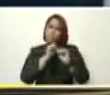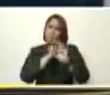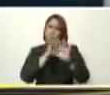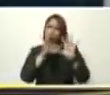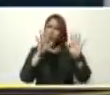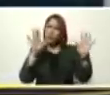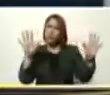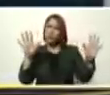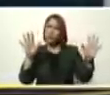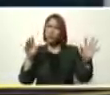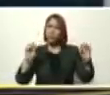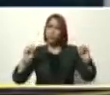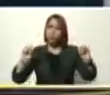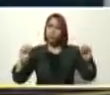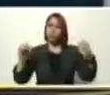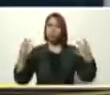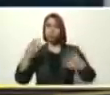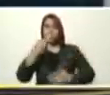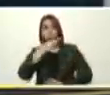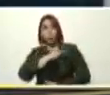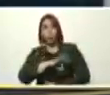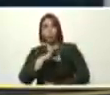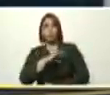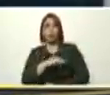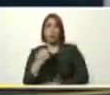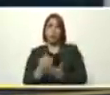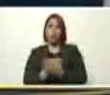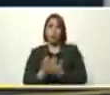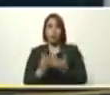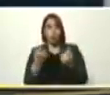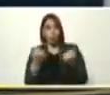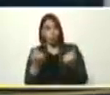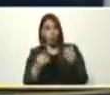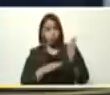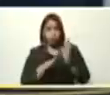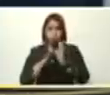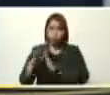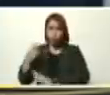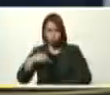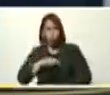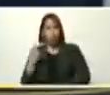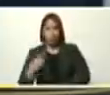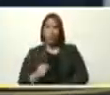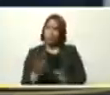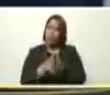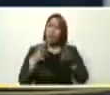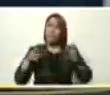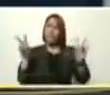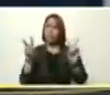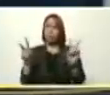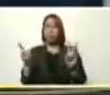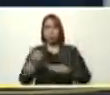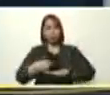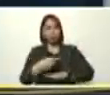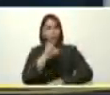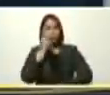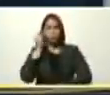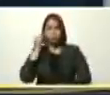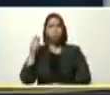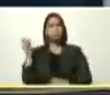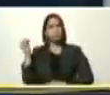esplendor de la recuperación social, económica. hemos tenido una gran victoria, gobernadores,